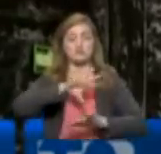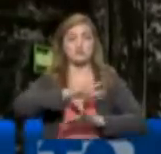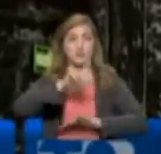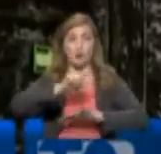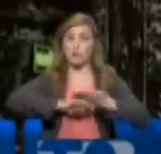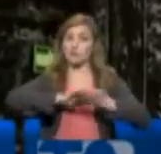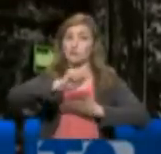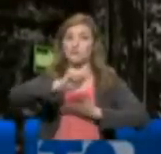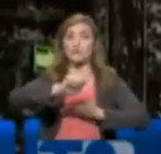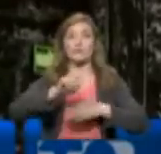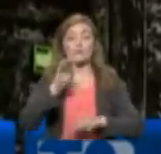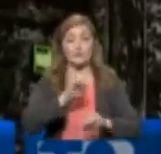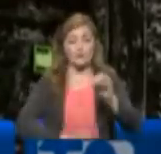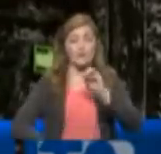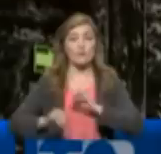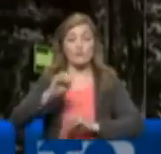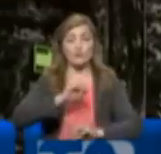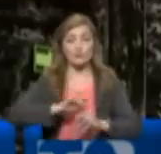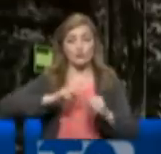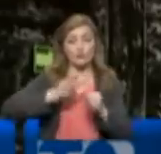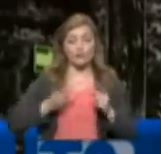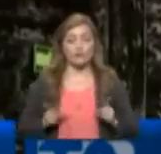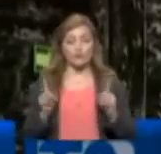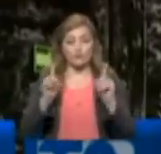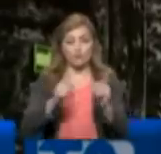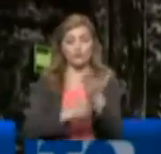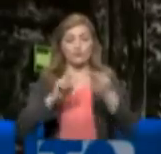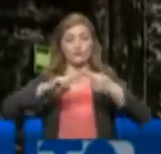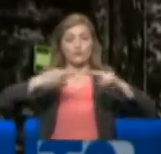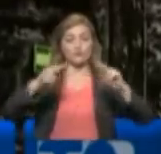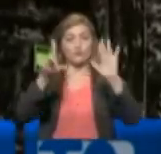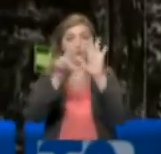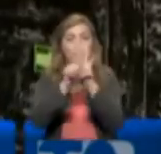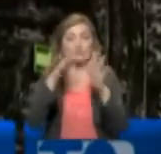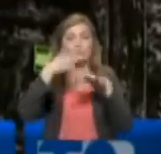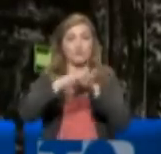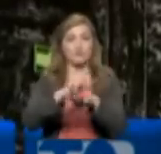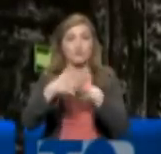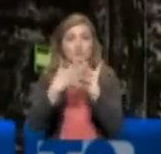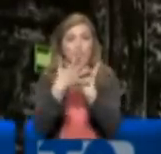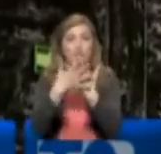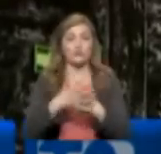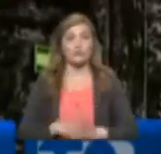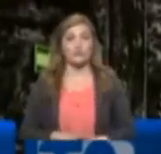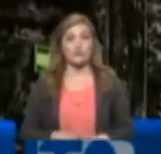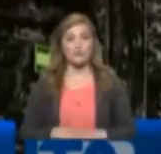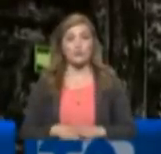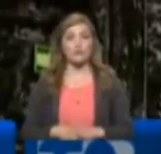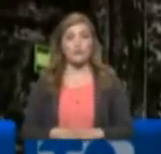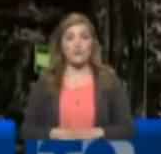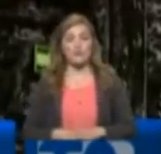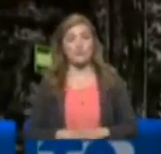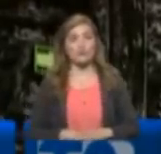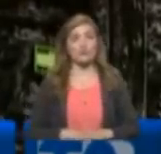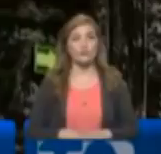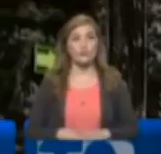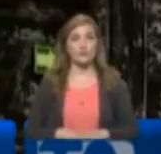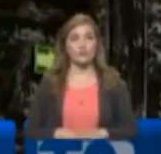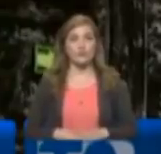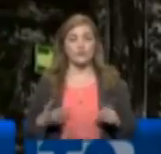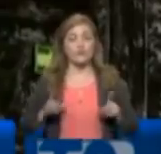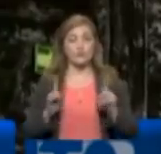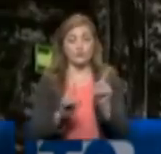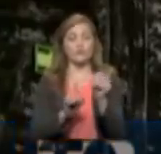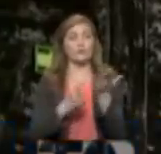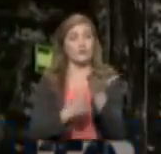verde al menos en el informe para segundo debate de las reformas al código integral penal sin embargo esto aún no pasa por el debate